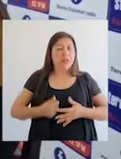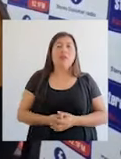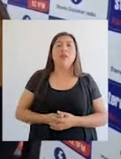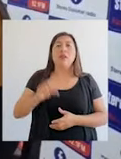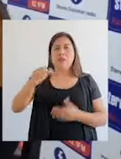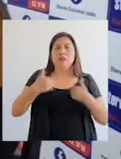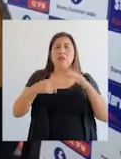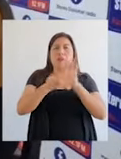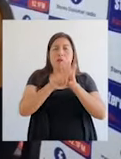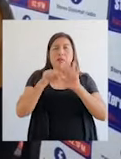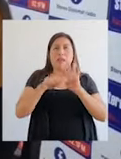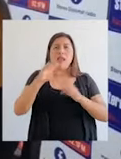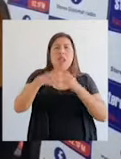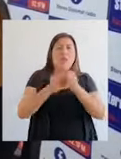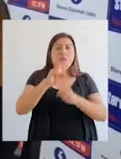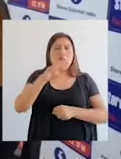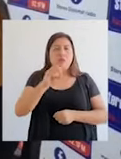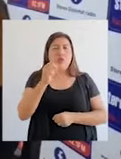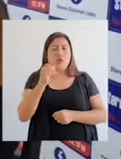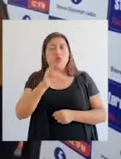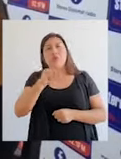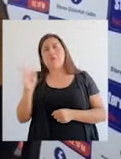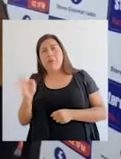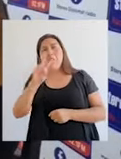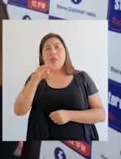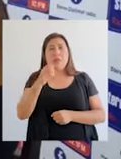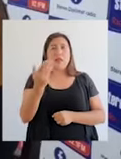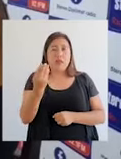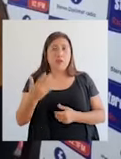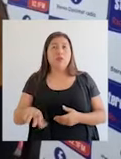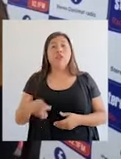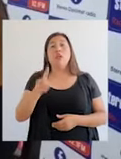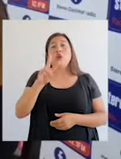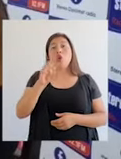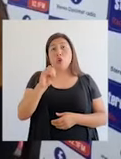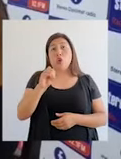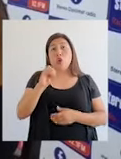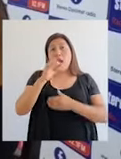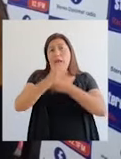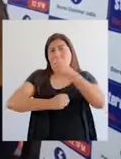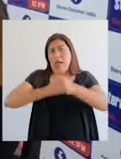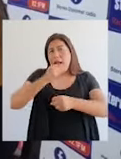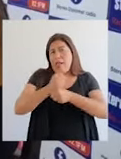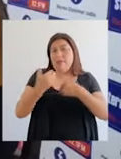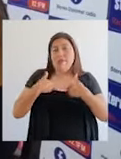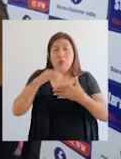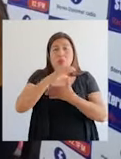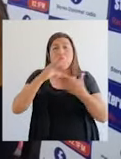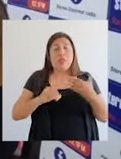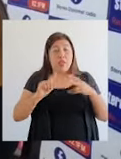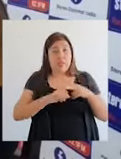Nosotros tenemos una ley general del año 2012 que se reglamentó en 2014. El CONADIS tiene 20 años aproximadamente de